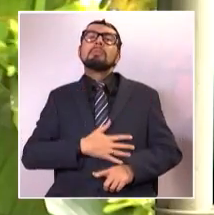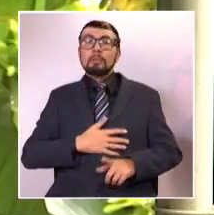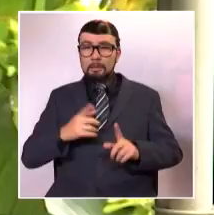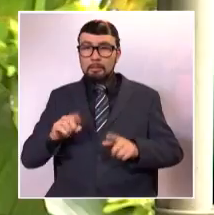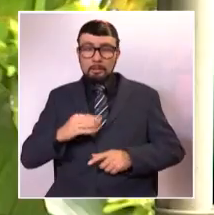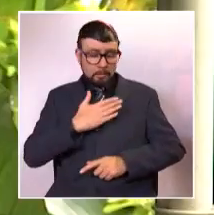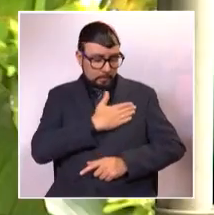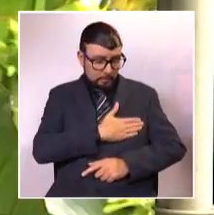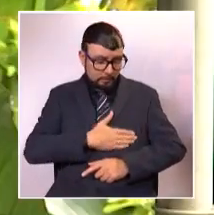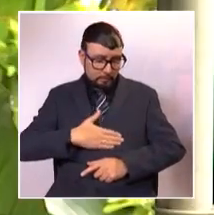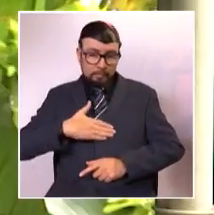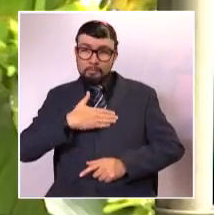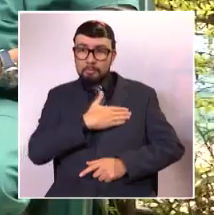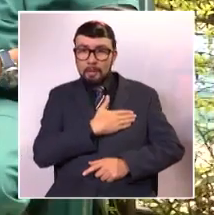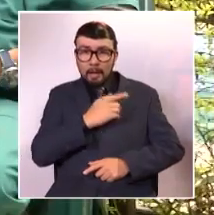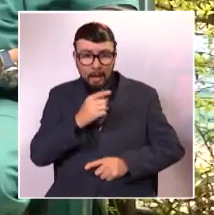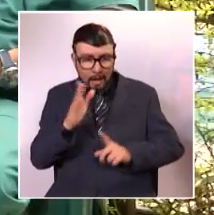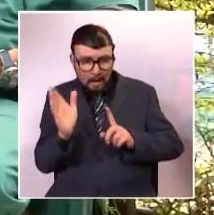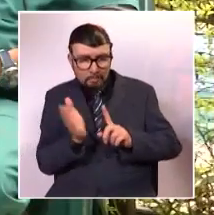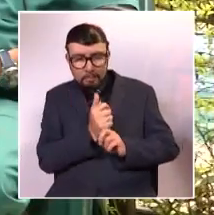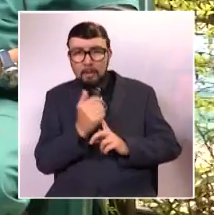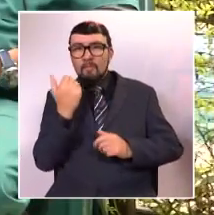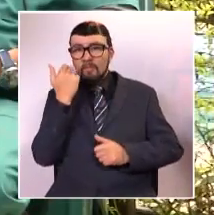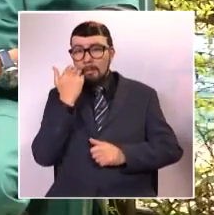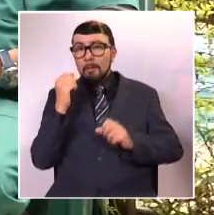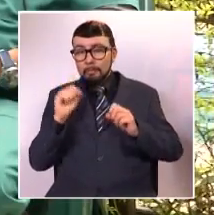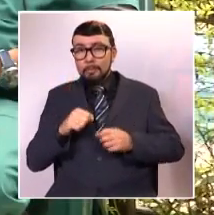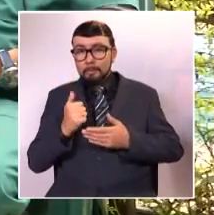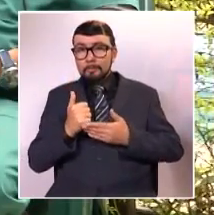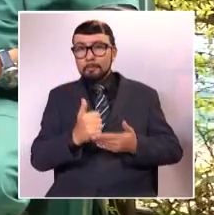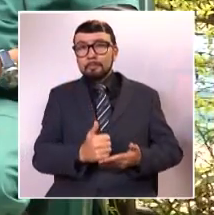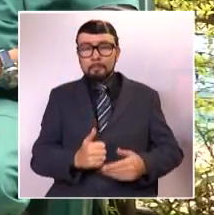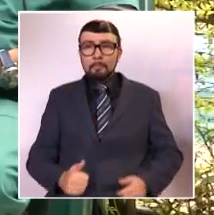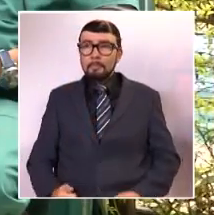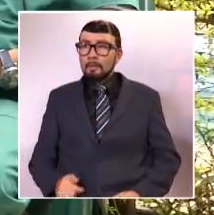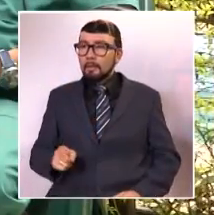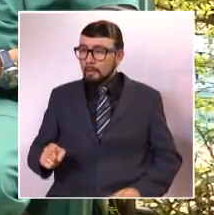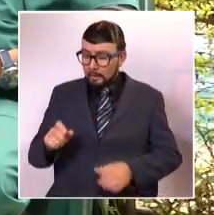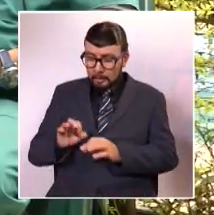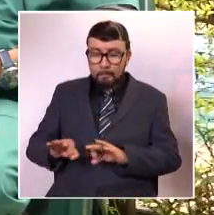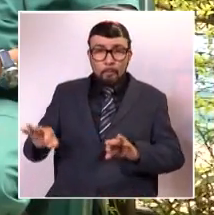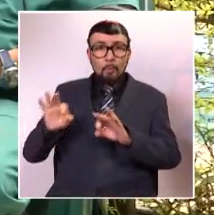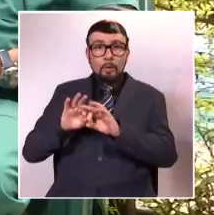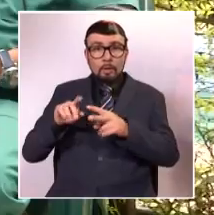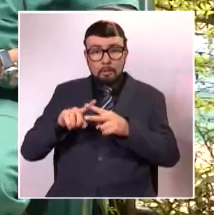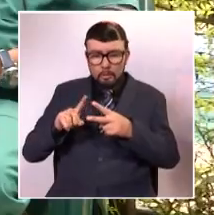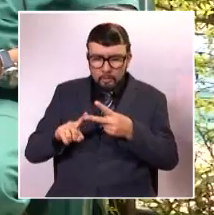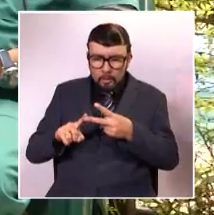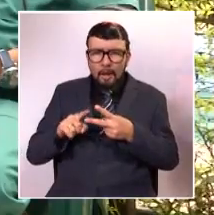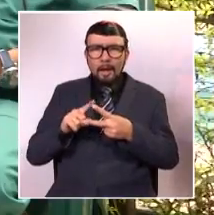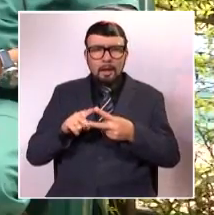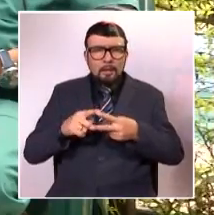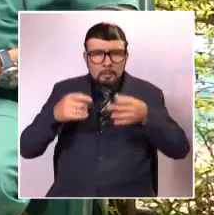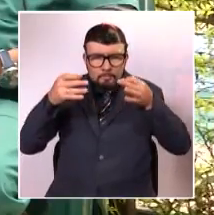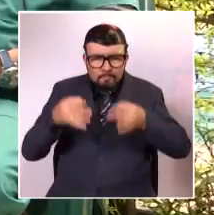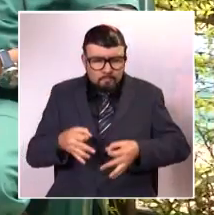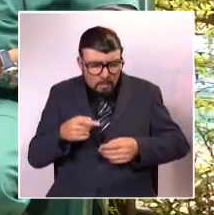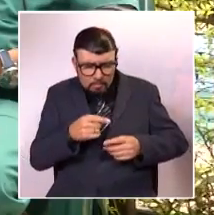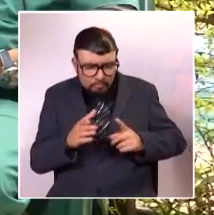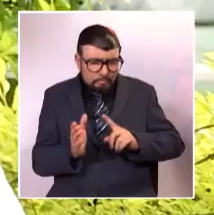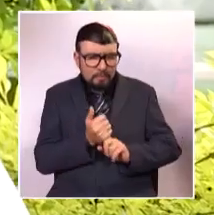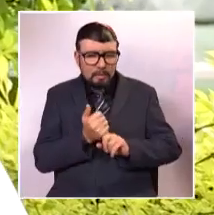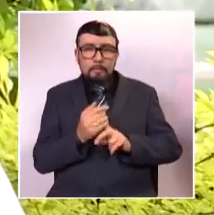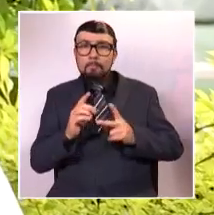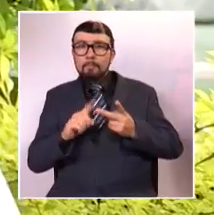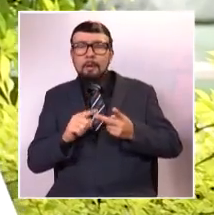de mama y diagnóstico de tiroides. Entonces, importante estos dos términos de sensibilidad y especificidad, que eso es lo que nosotros los